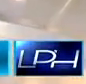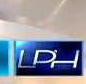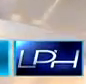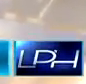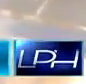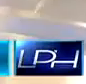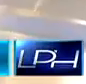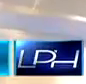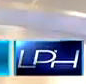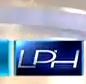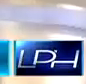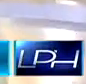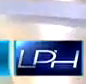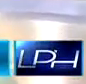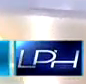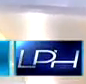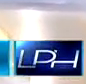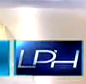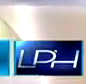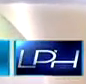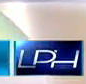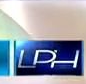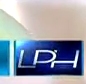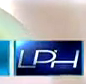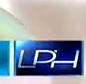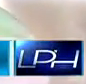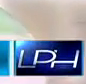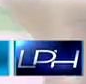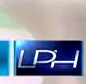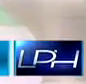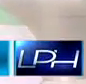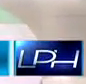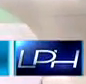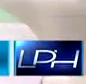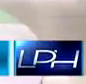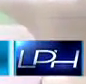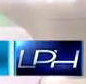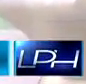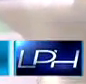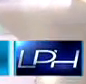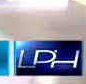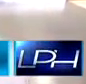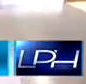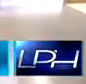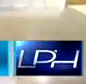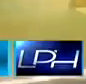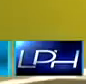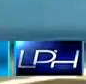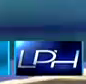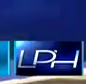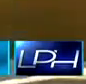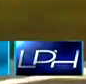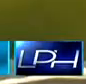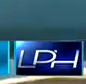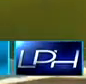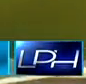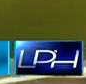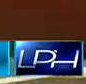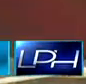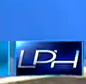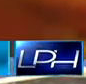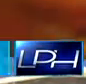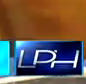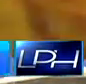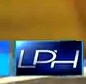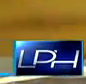llano. El llano fue mi maestro, quien me enseñó las costumbres.